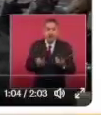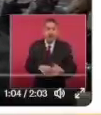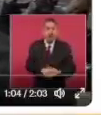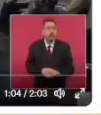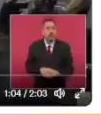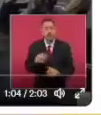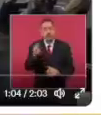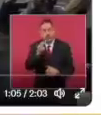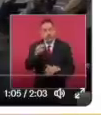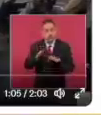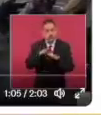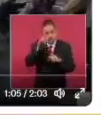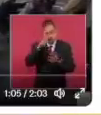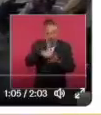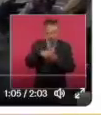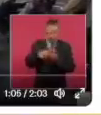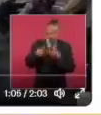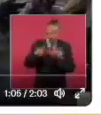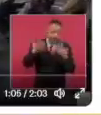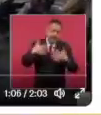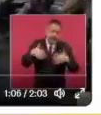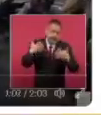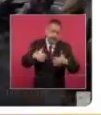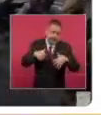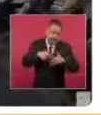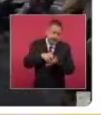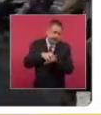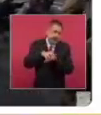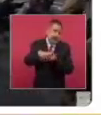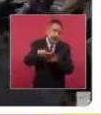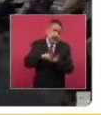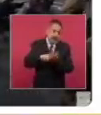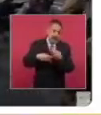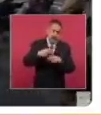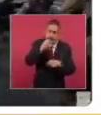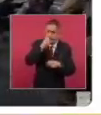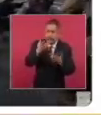Y estamos hablando de la producción de alimentos.